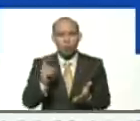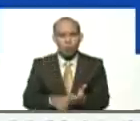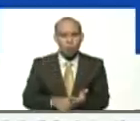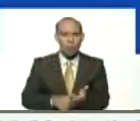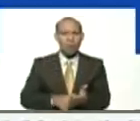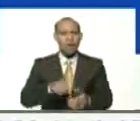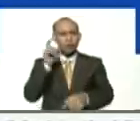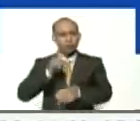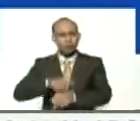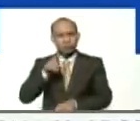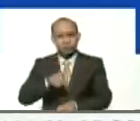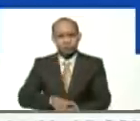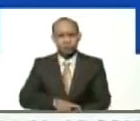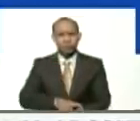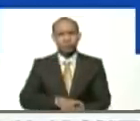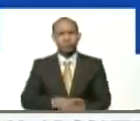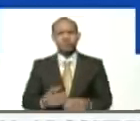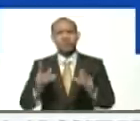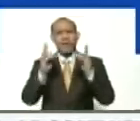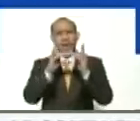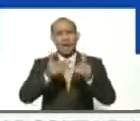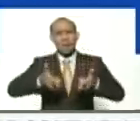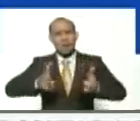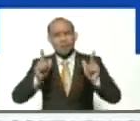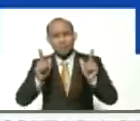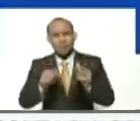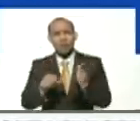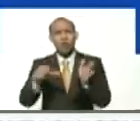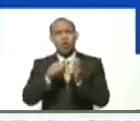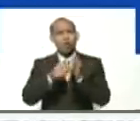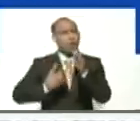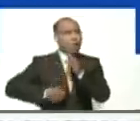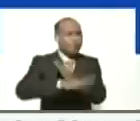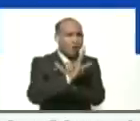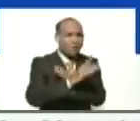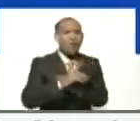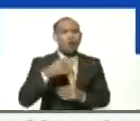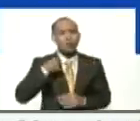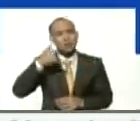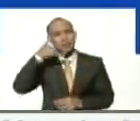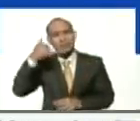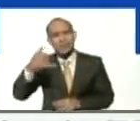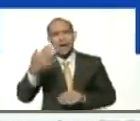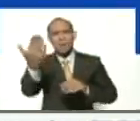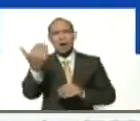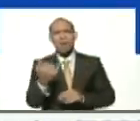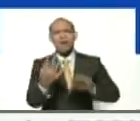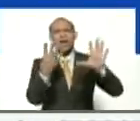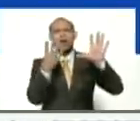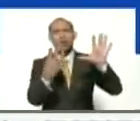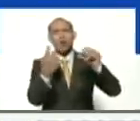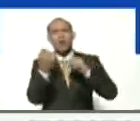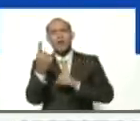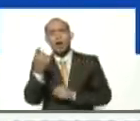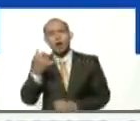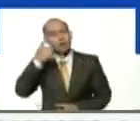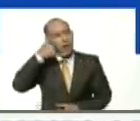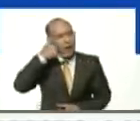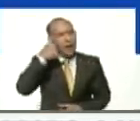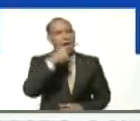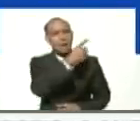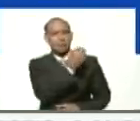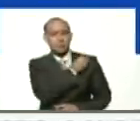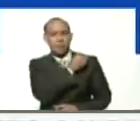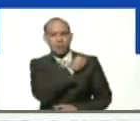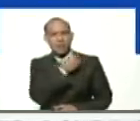minuto sobre camas disponibles sobre dónde acudir bueno están todos los mecanismos a la mano del